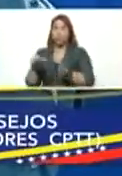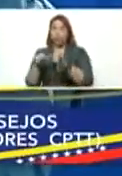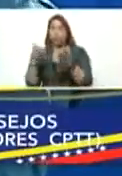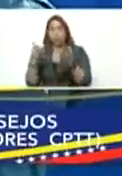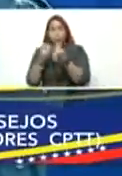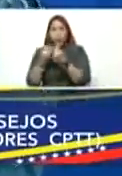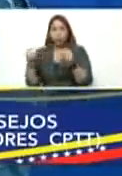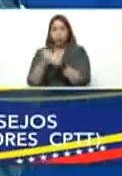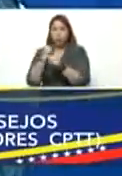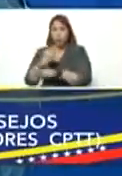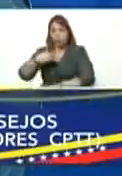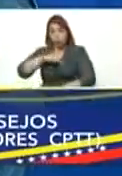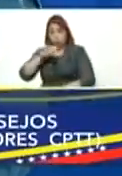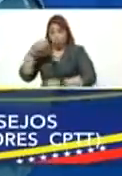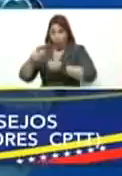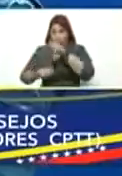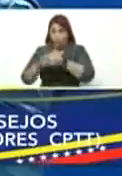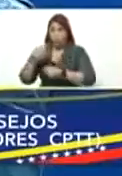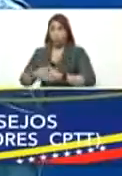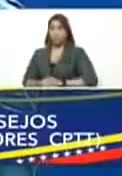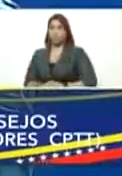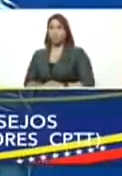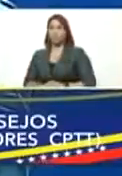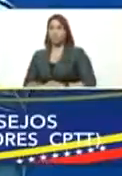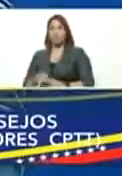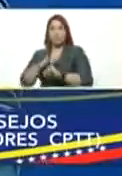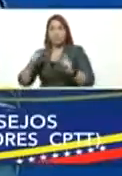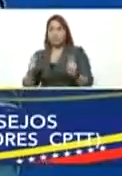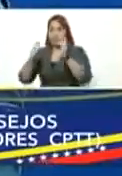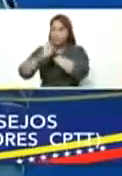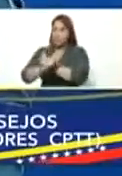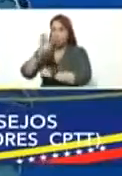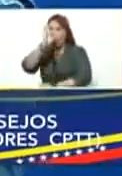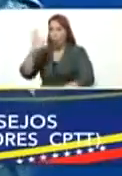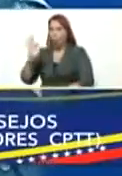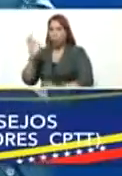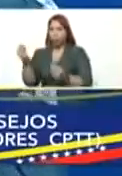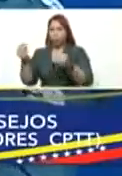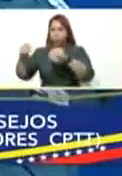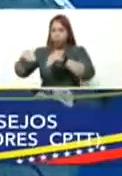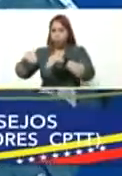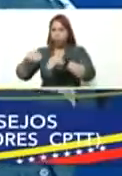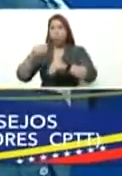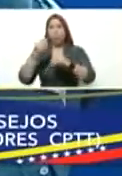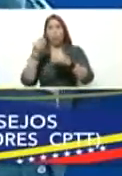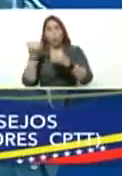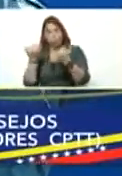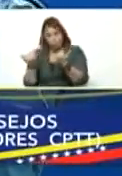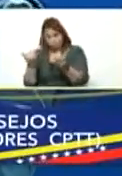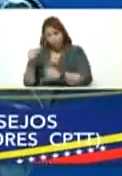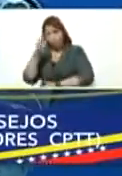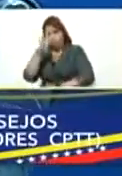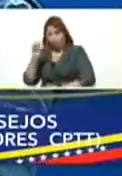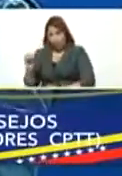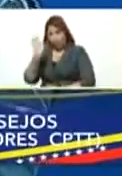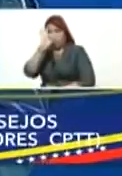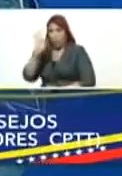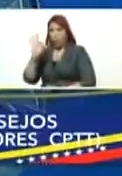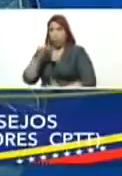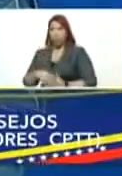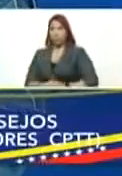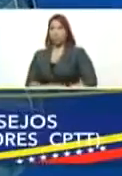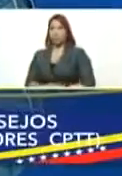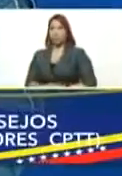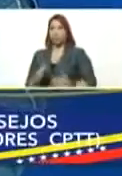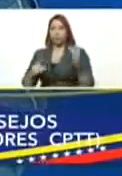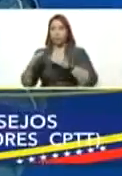trabajos que hemos realizado, hemos modificado los porcentajes de alianza, ahorita vamos con el 40% de